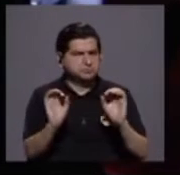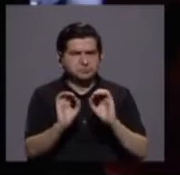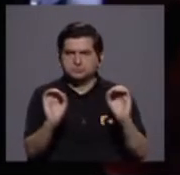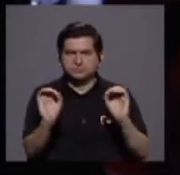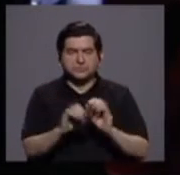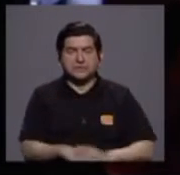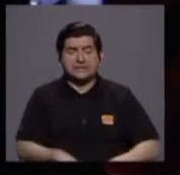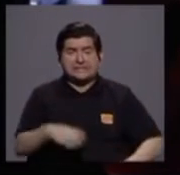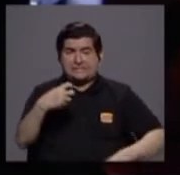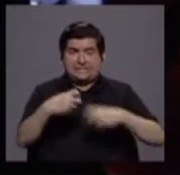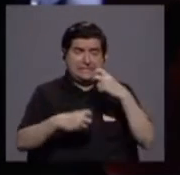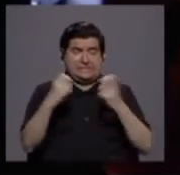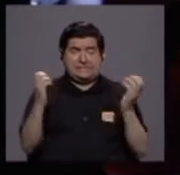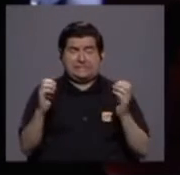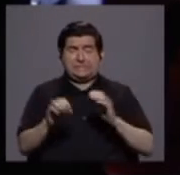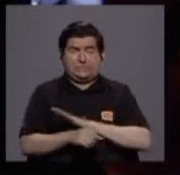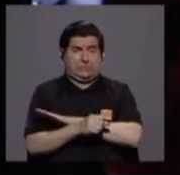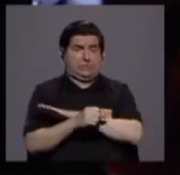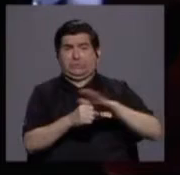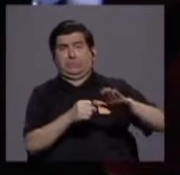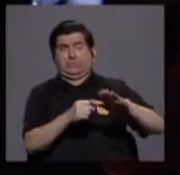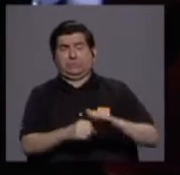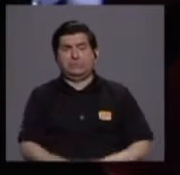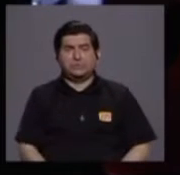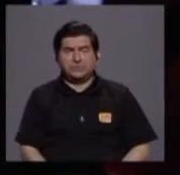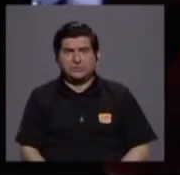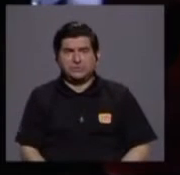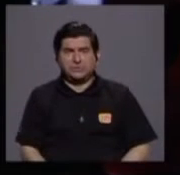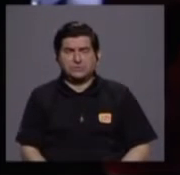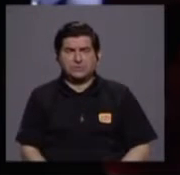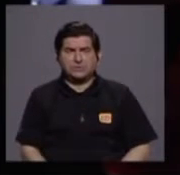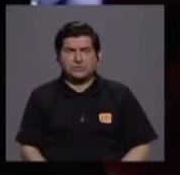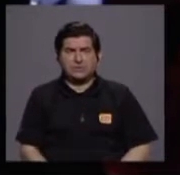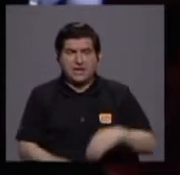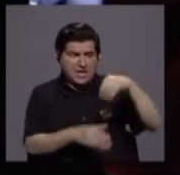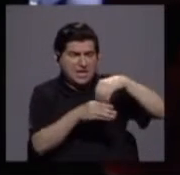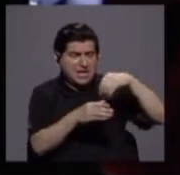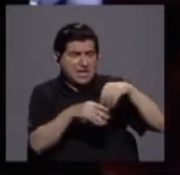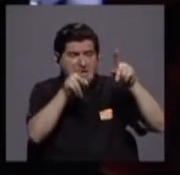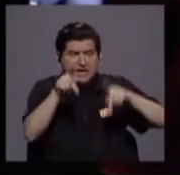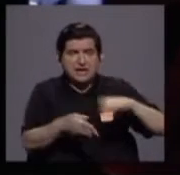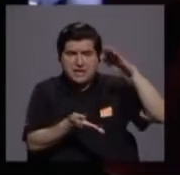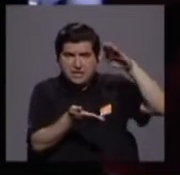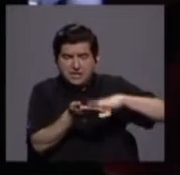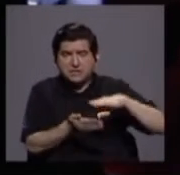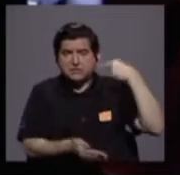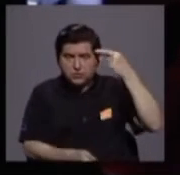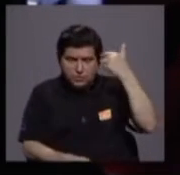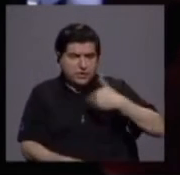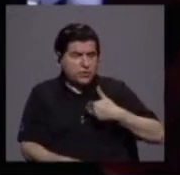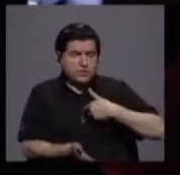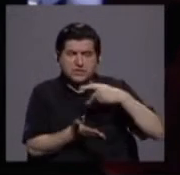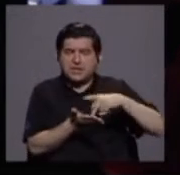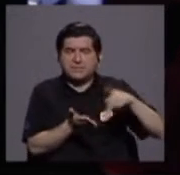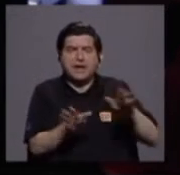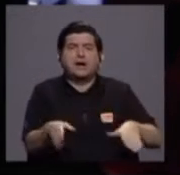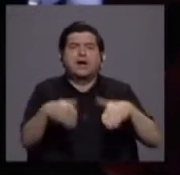hay un desastre total. Se bajan los ingresos de la gente, el gobierno no tiene con qué